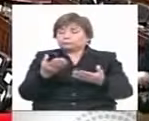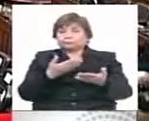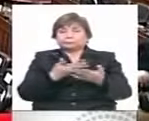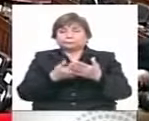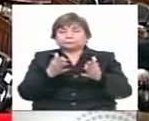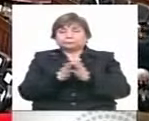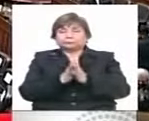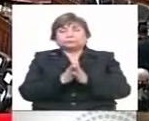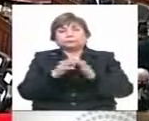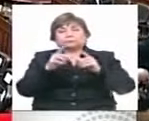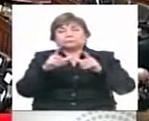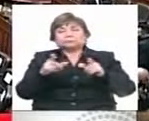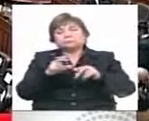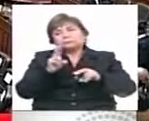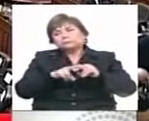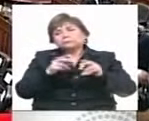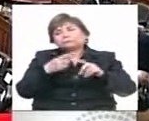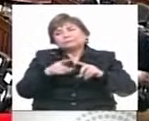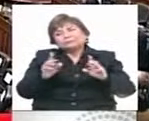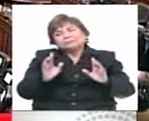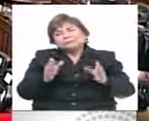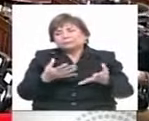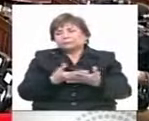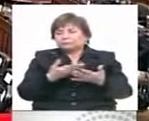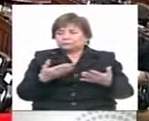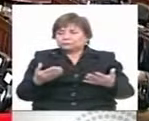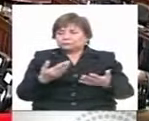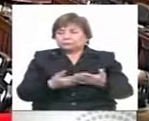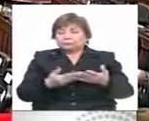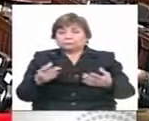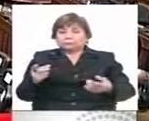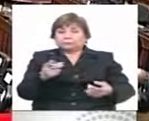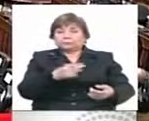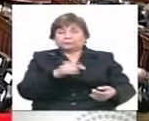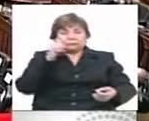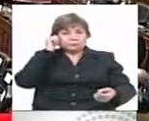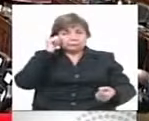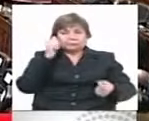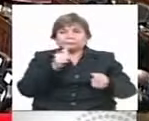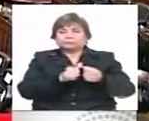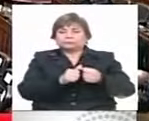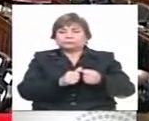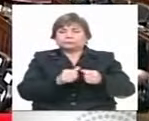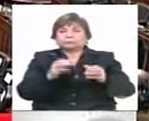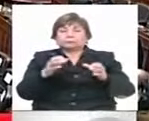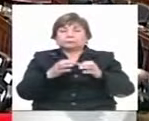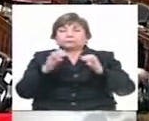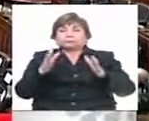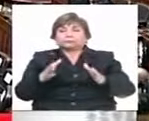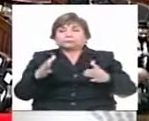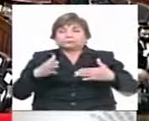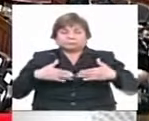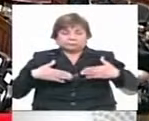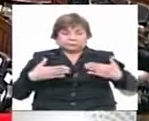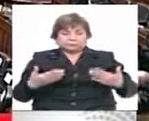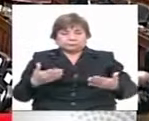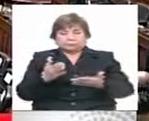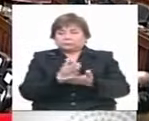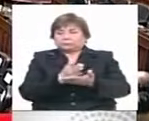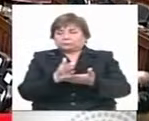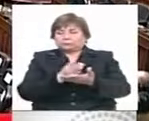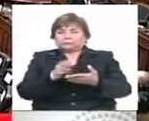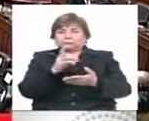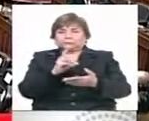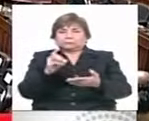no en sus ubicaciones, pero mayor cantidad de ellos, y recordar también que el resto de congresistas podrán participar de